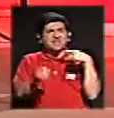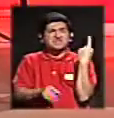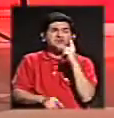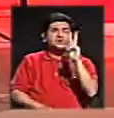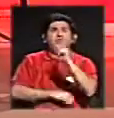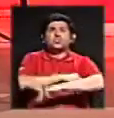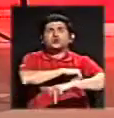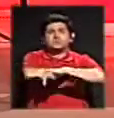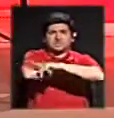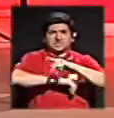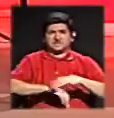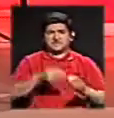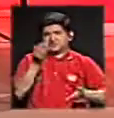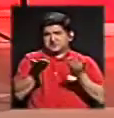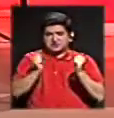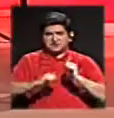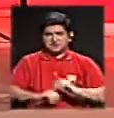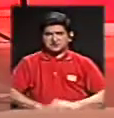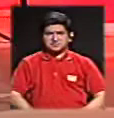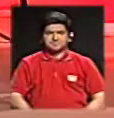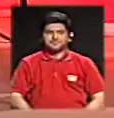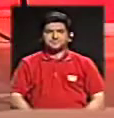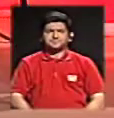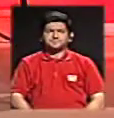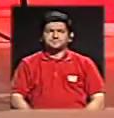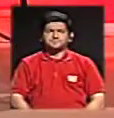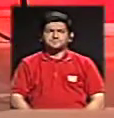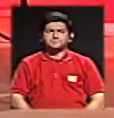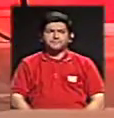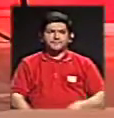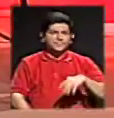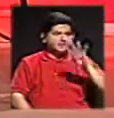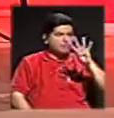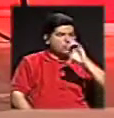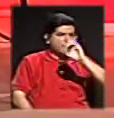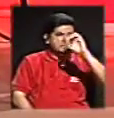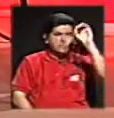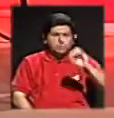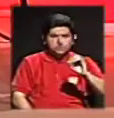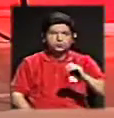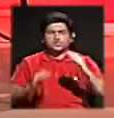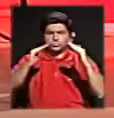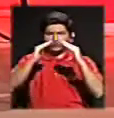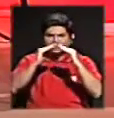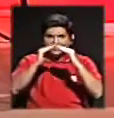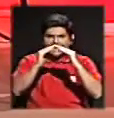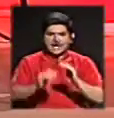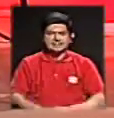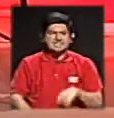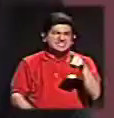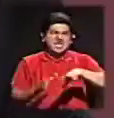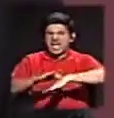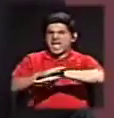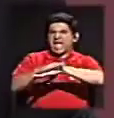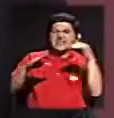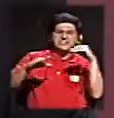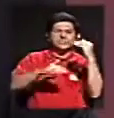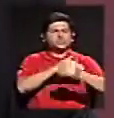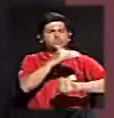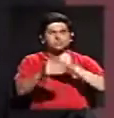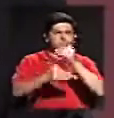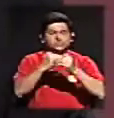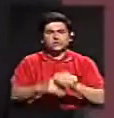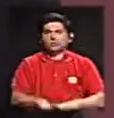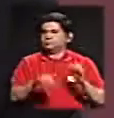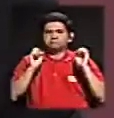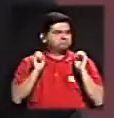2 países, y un 40% de los hogares están excluidos de